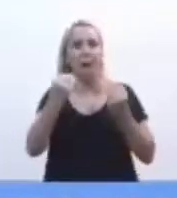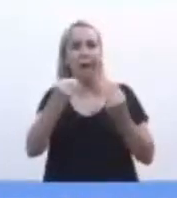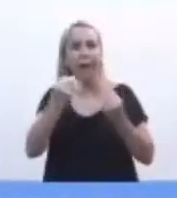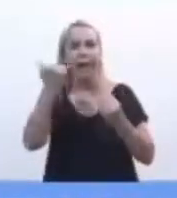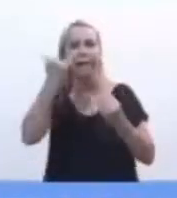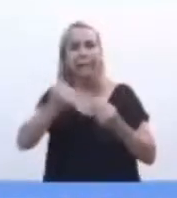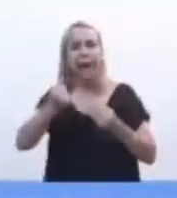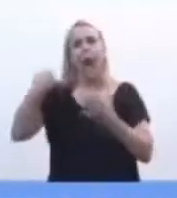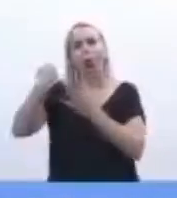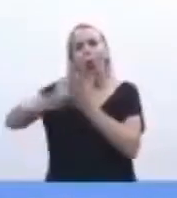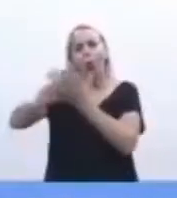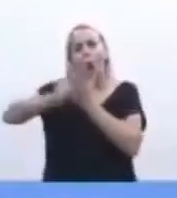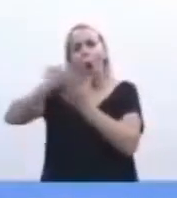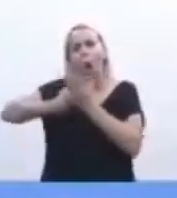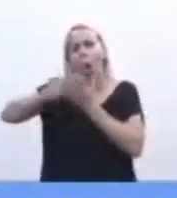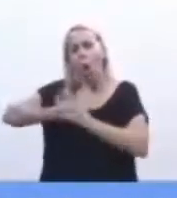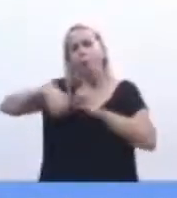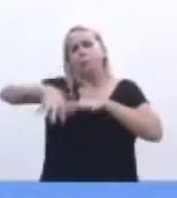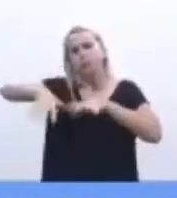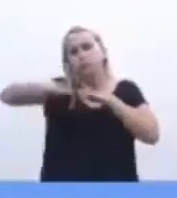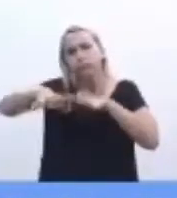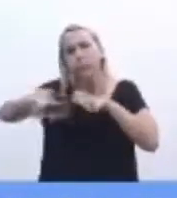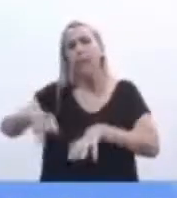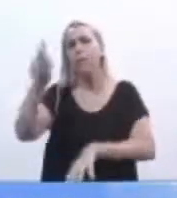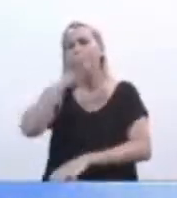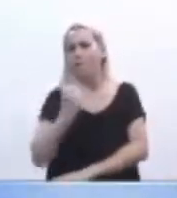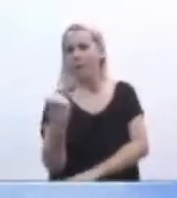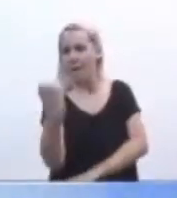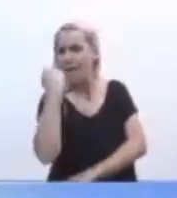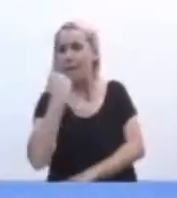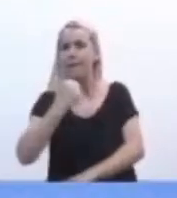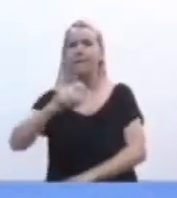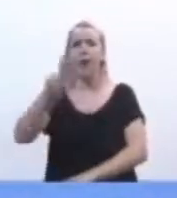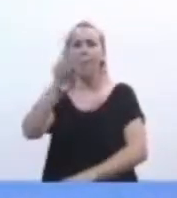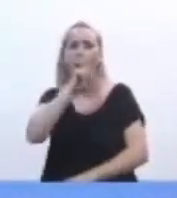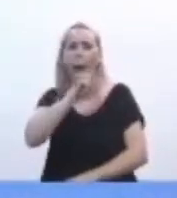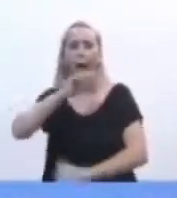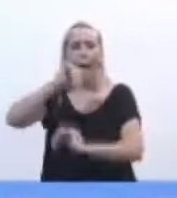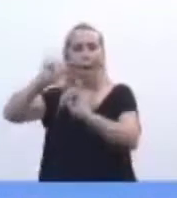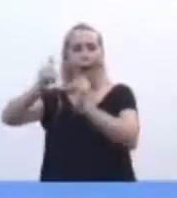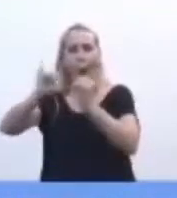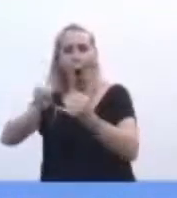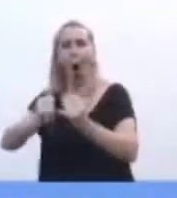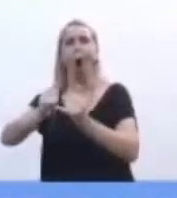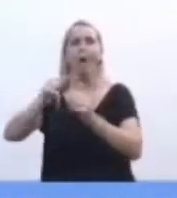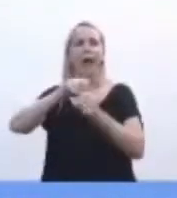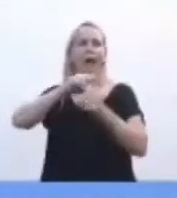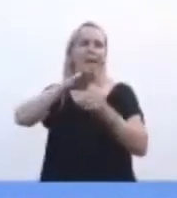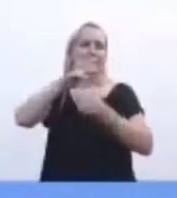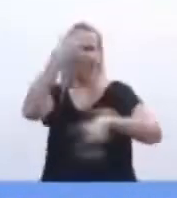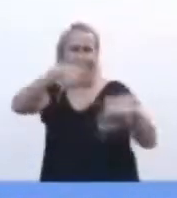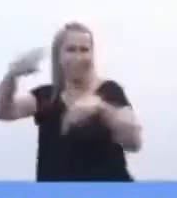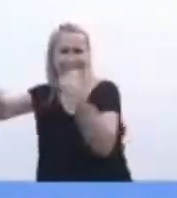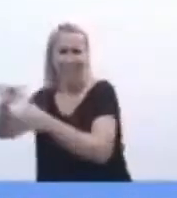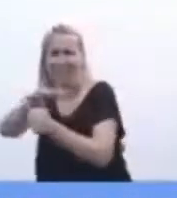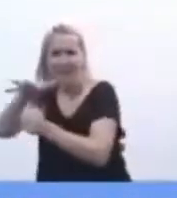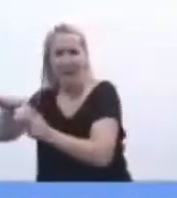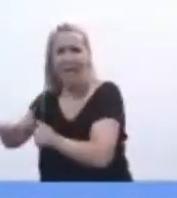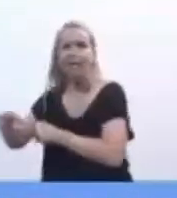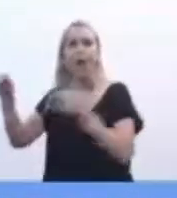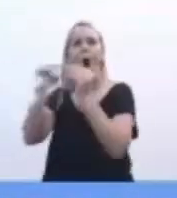de la lucha del movimiento feminista de las pruebas las mujeres y las diversidades de mis compañeras